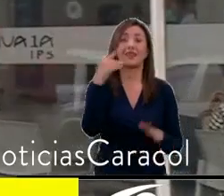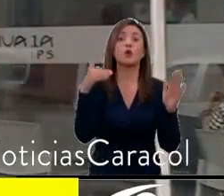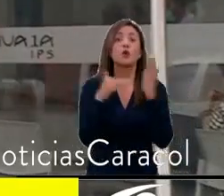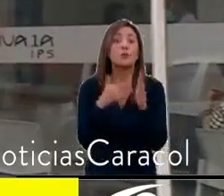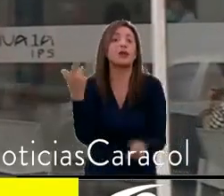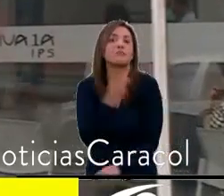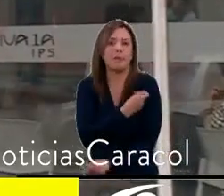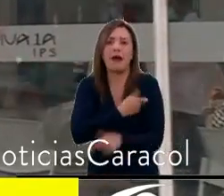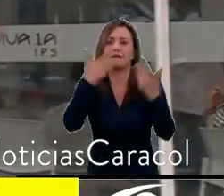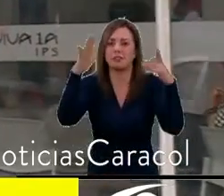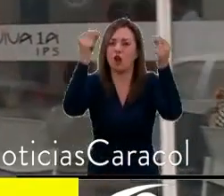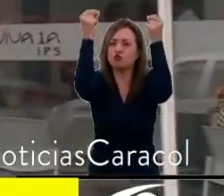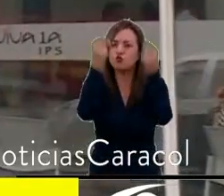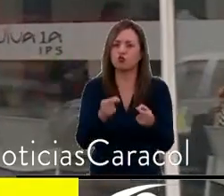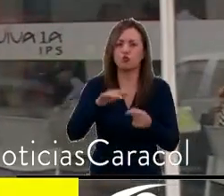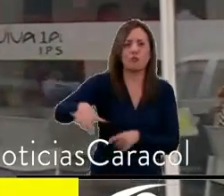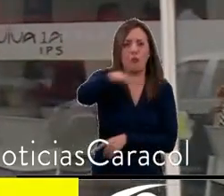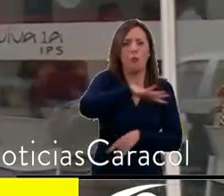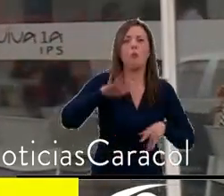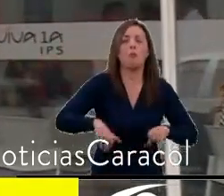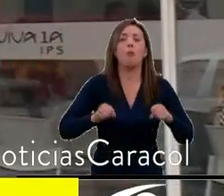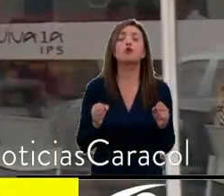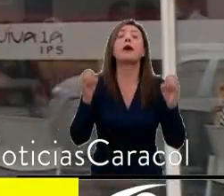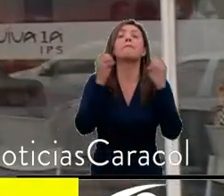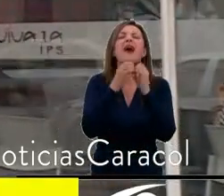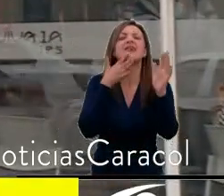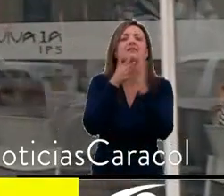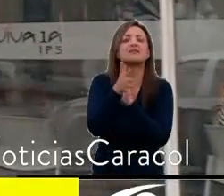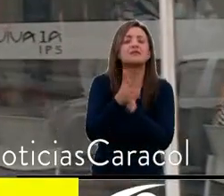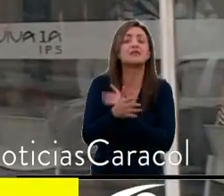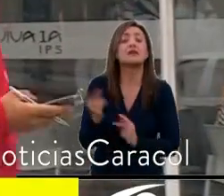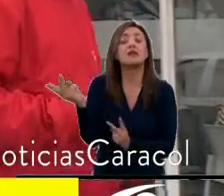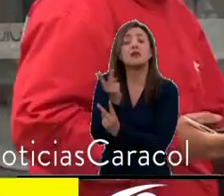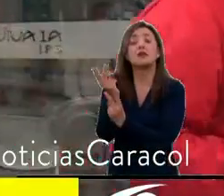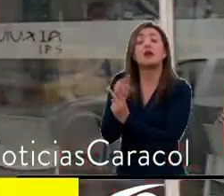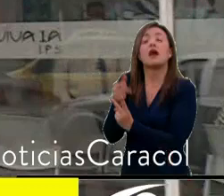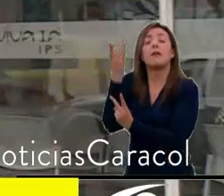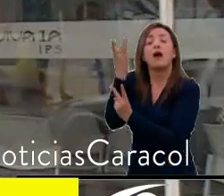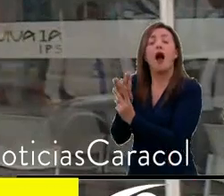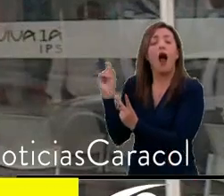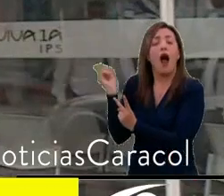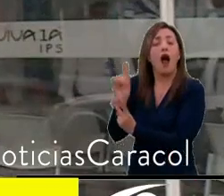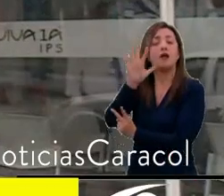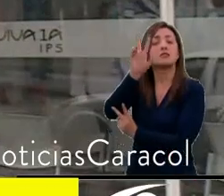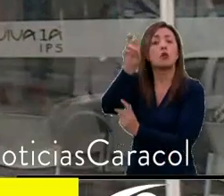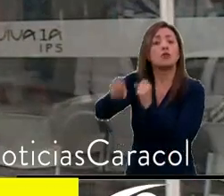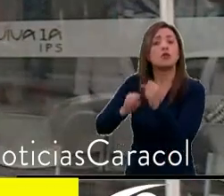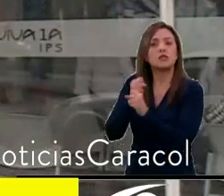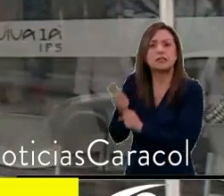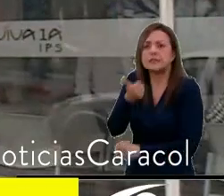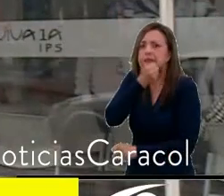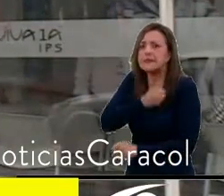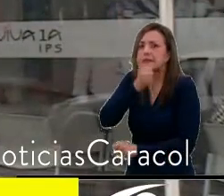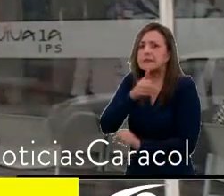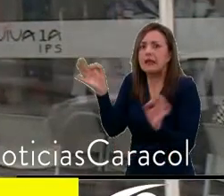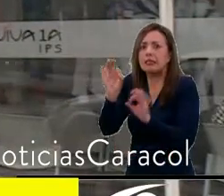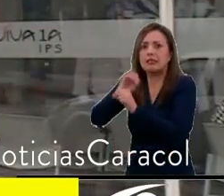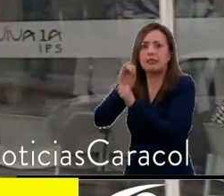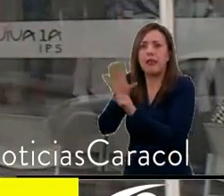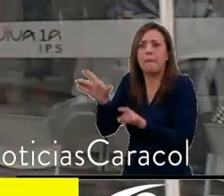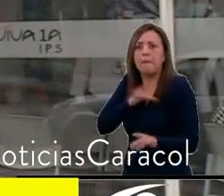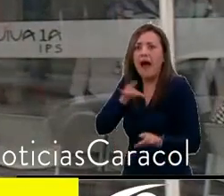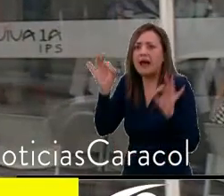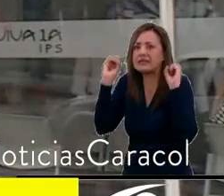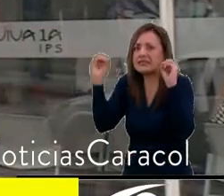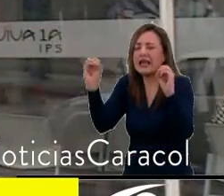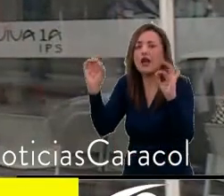presten mucha atención a la siguiente historia porque es maravillosa. Un matrimonio de 57 años pudo soportar la pandemia, ninguno de los dos logró contagiado con el